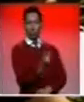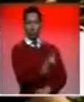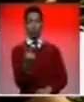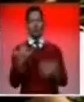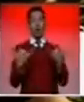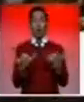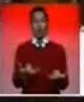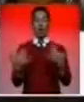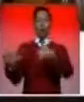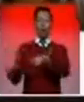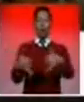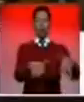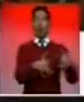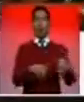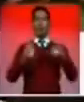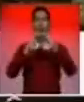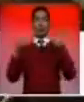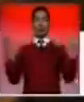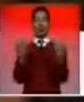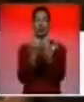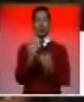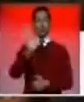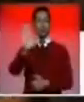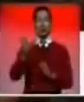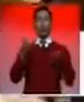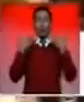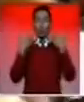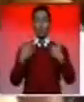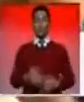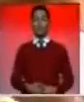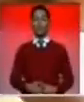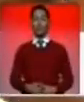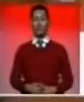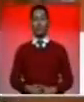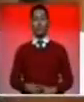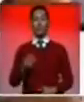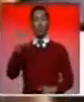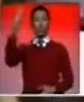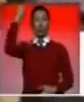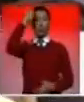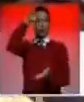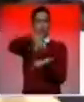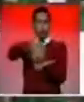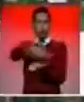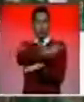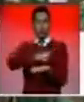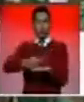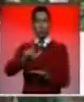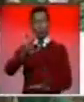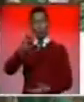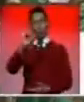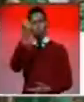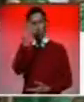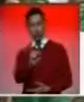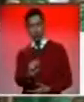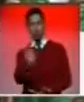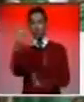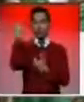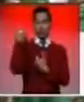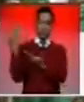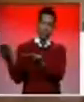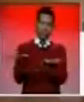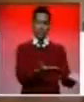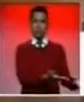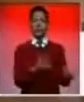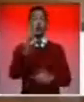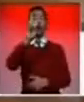un partido amistoso en el estadio Cristian Benítez. El gobernador del Guayas, Luis Monge, recibió a los dos equipos y se